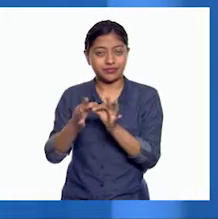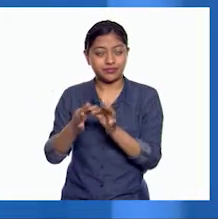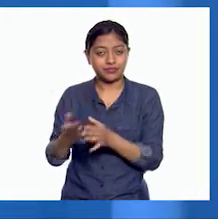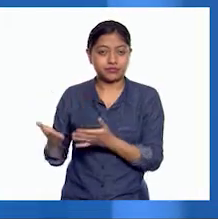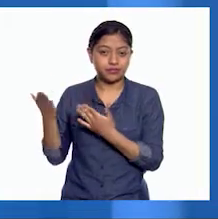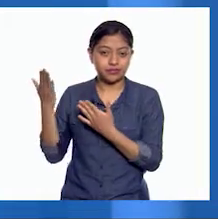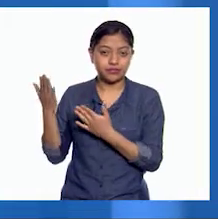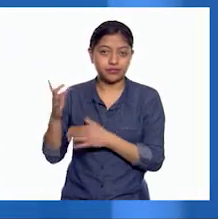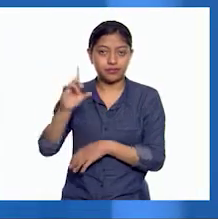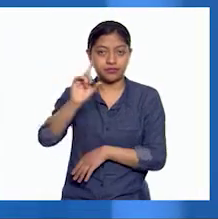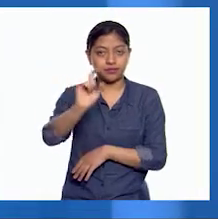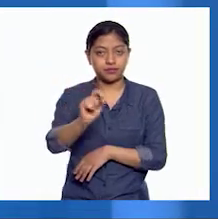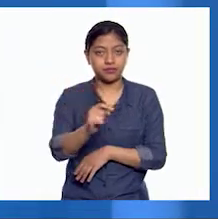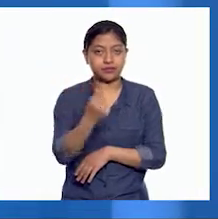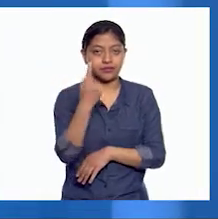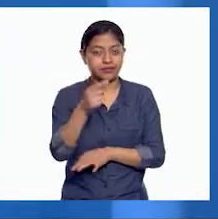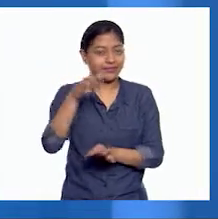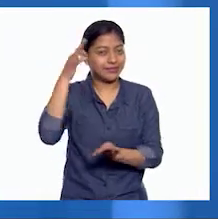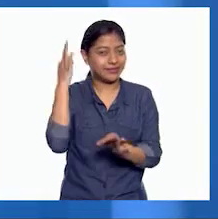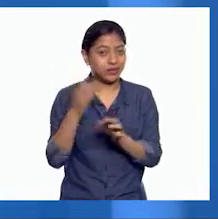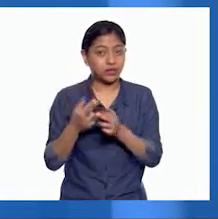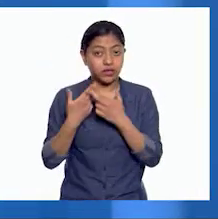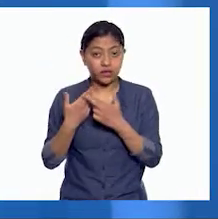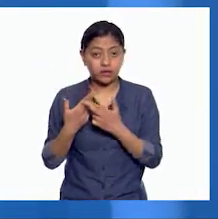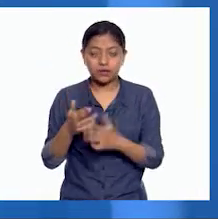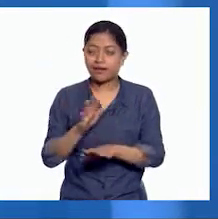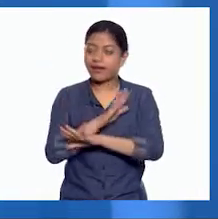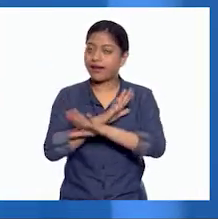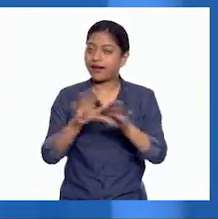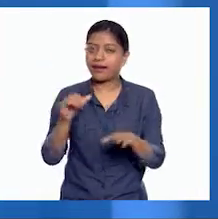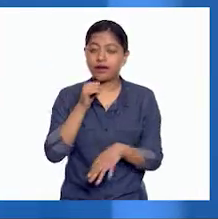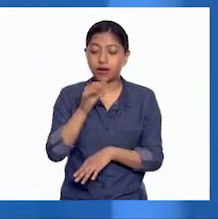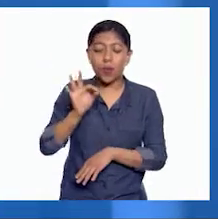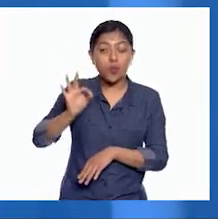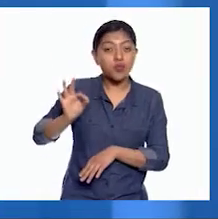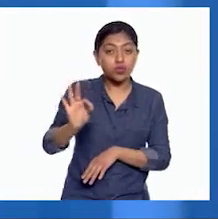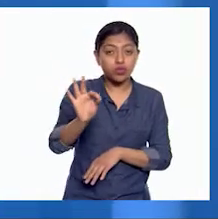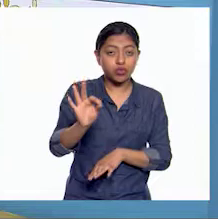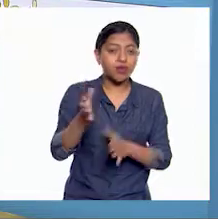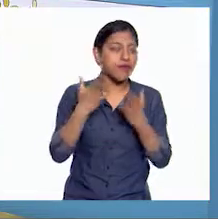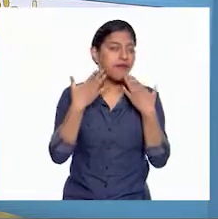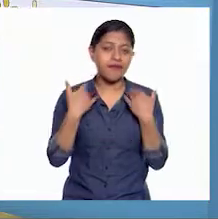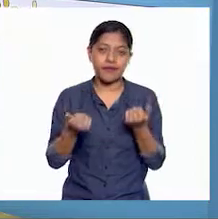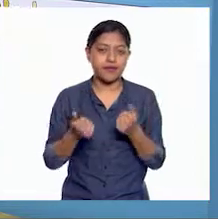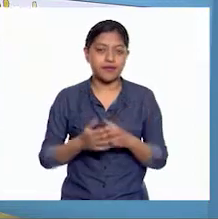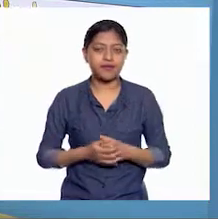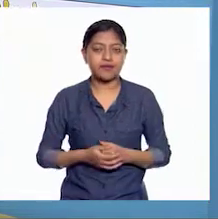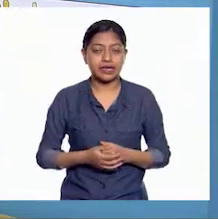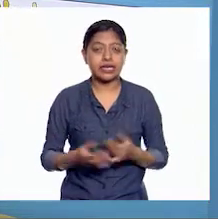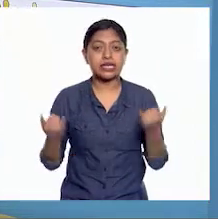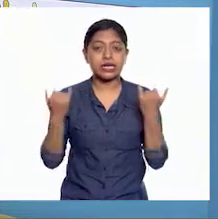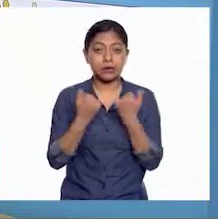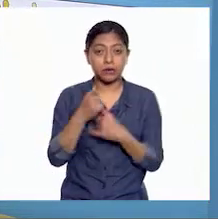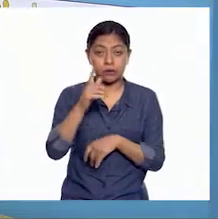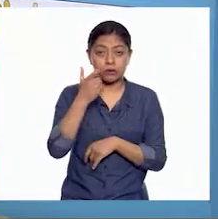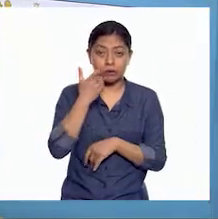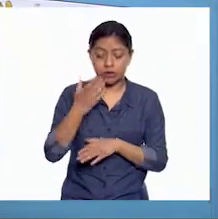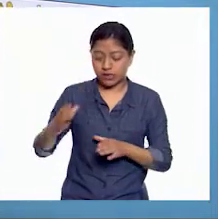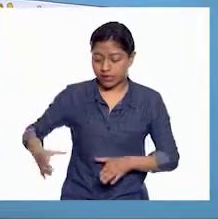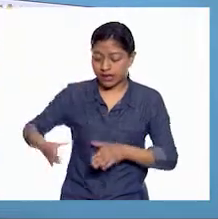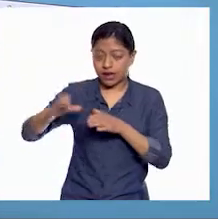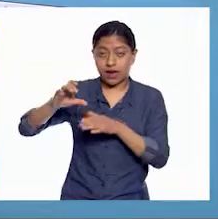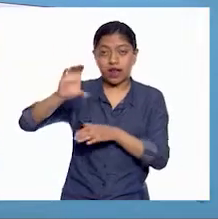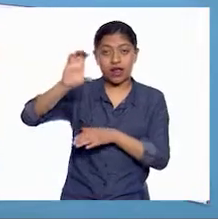aquí dice 21. Exactos, maestra. Muy bien. Entonces, para repartir el cloro, necesitamos